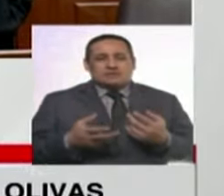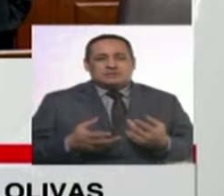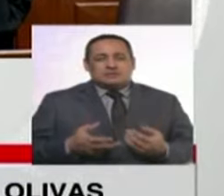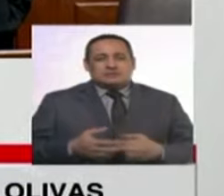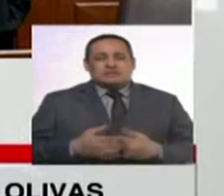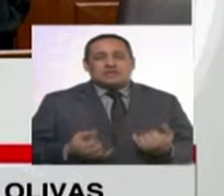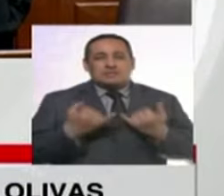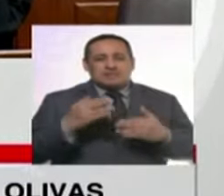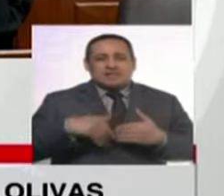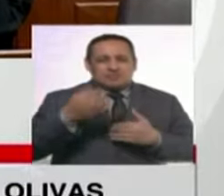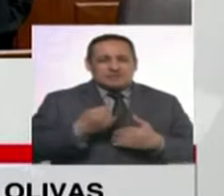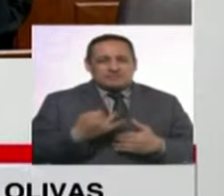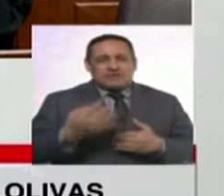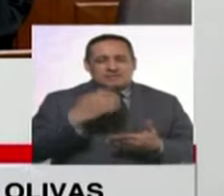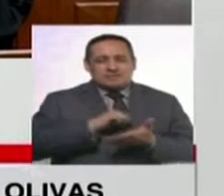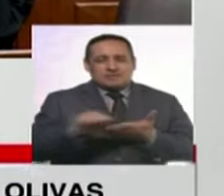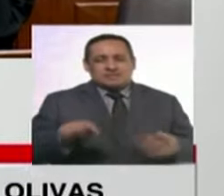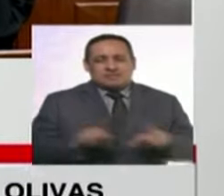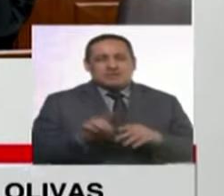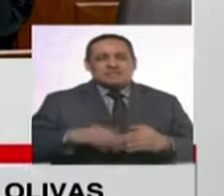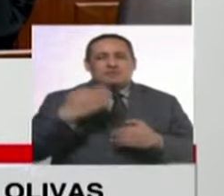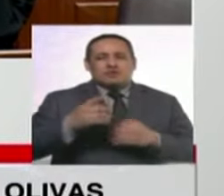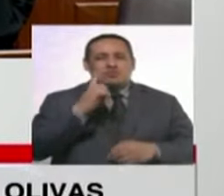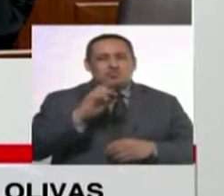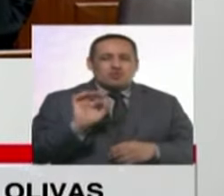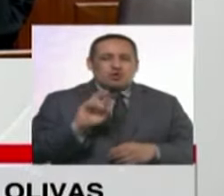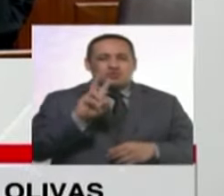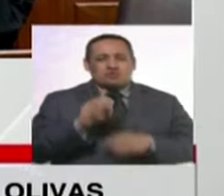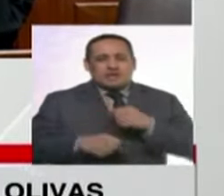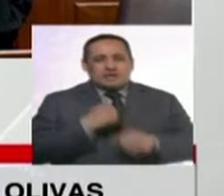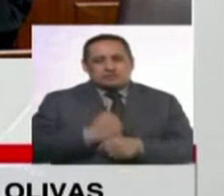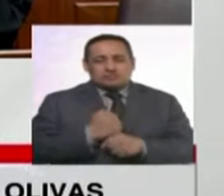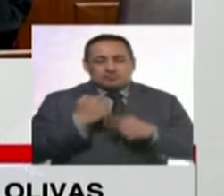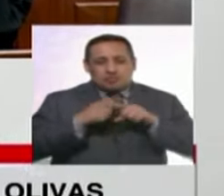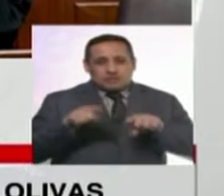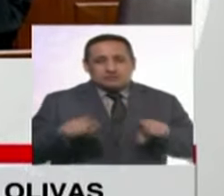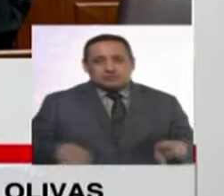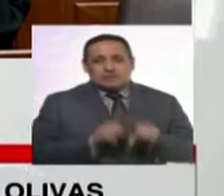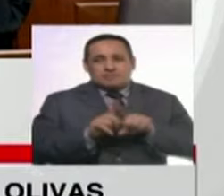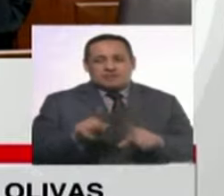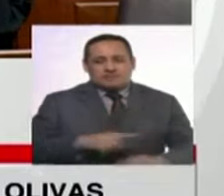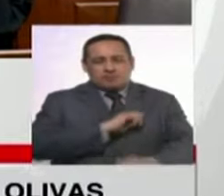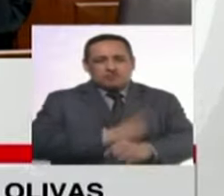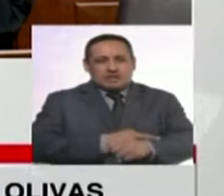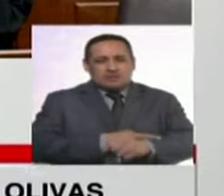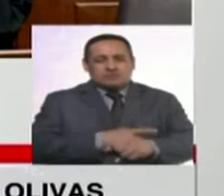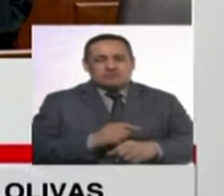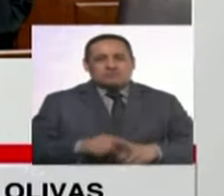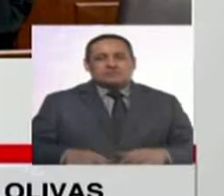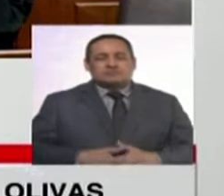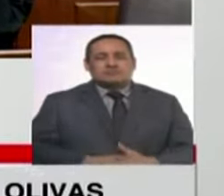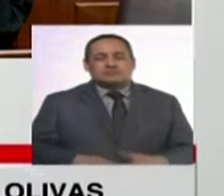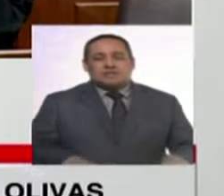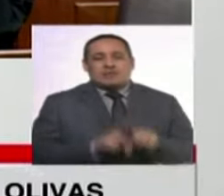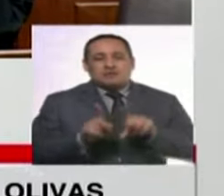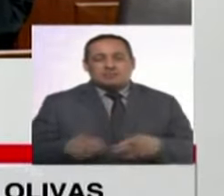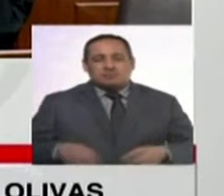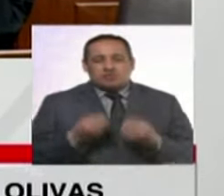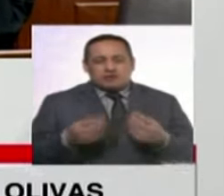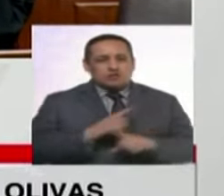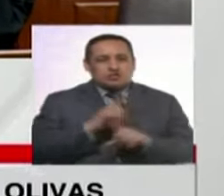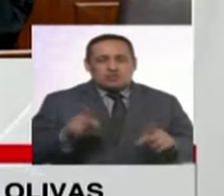Después de varios meses y de repente después de unos dos años por eso que vos forzado porque no